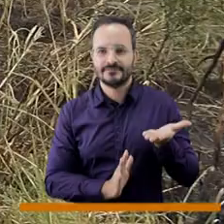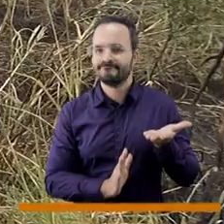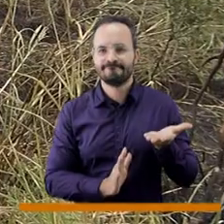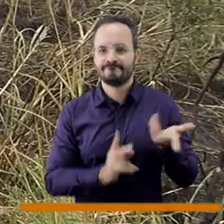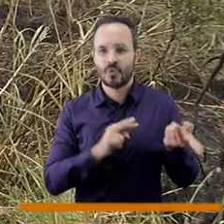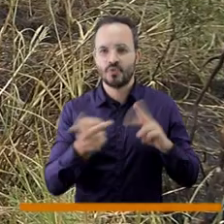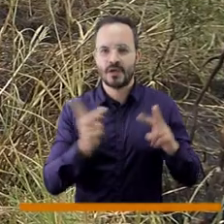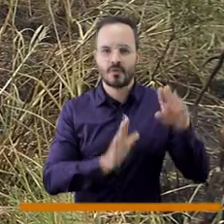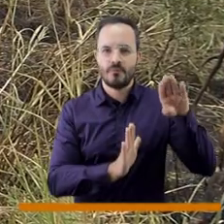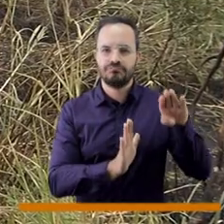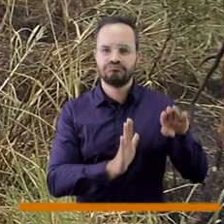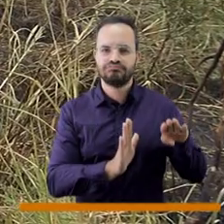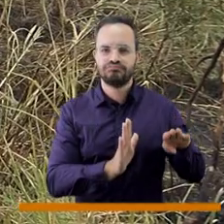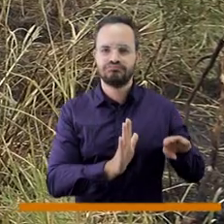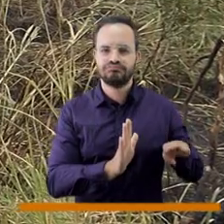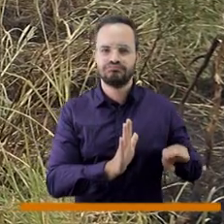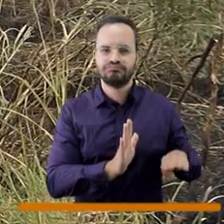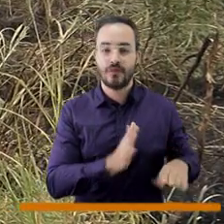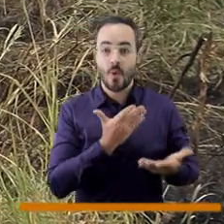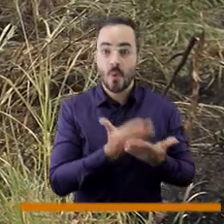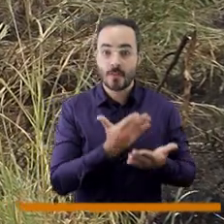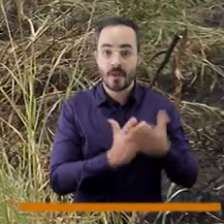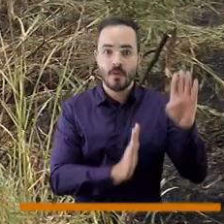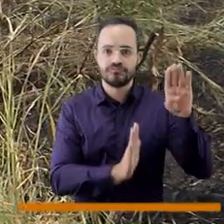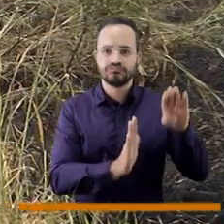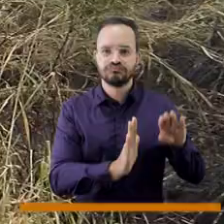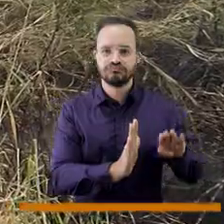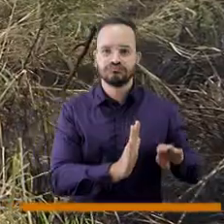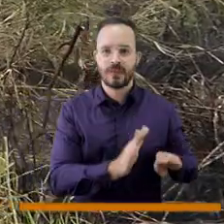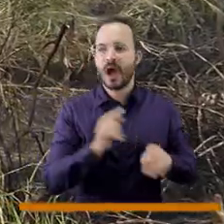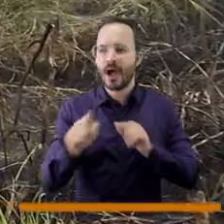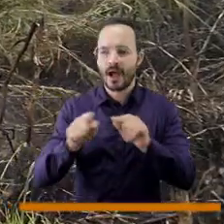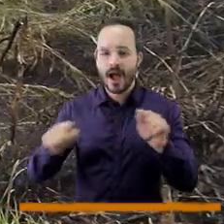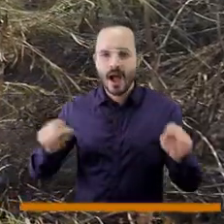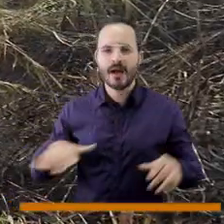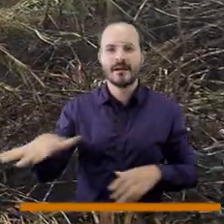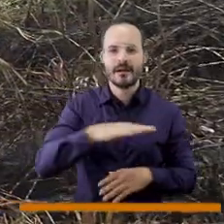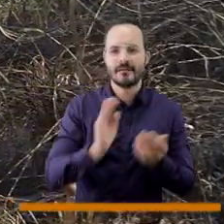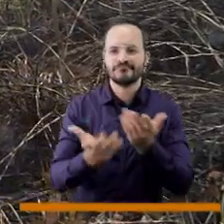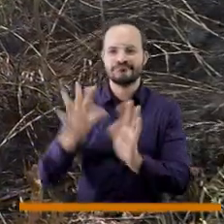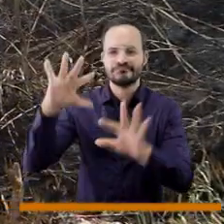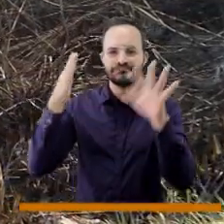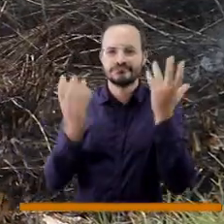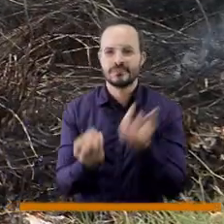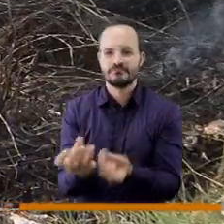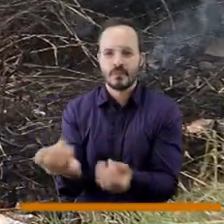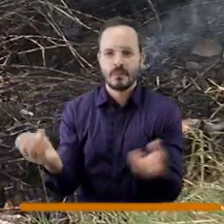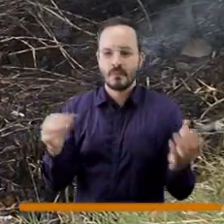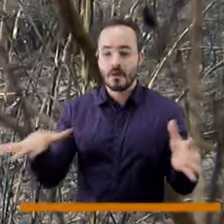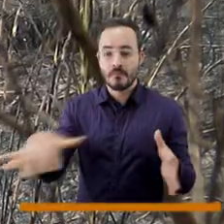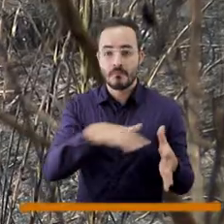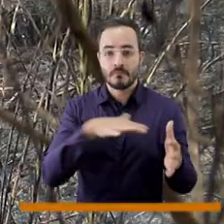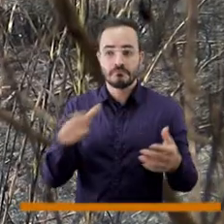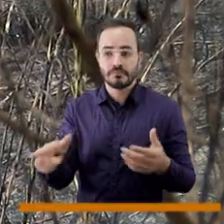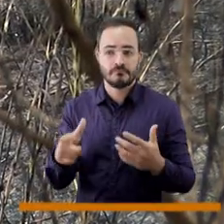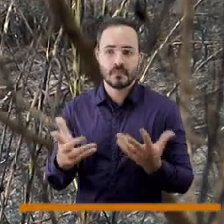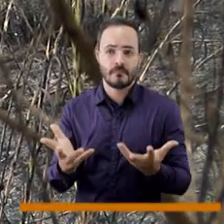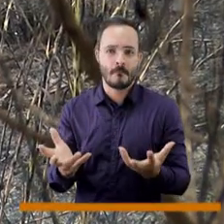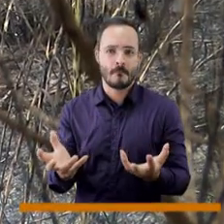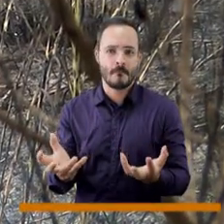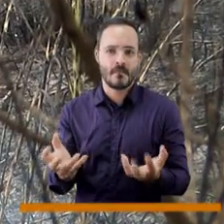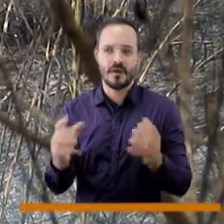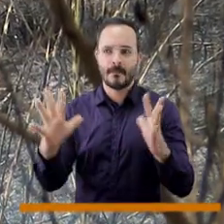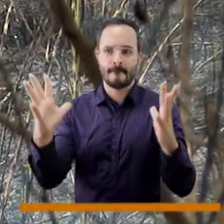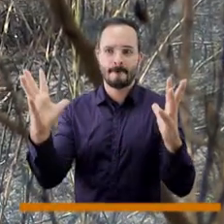disminuir, lo cual va a generar que las plantas o todo lo vegetal arda muchísimo más rápido